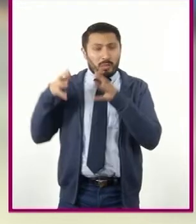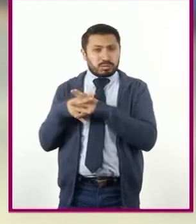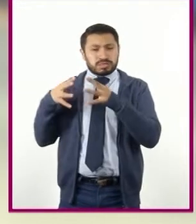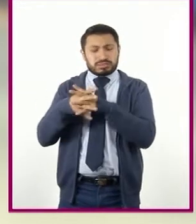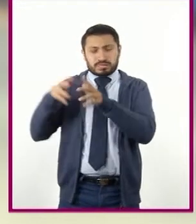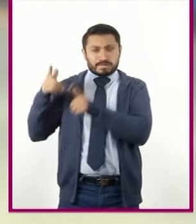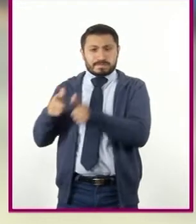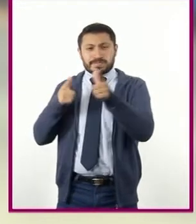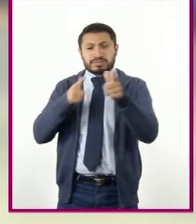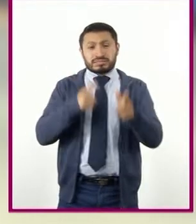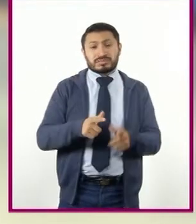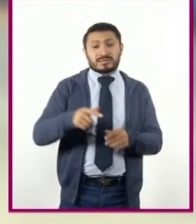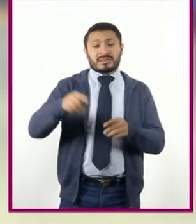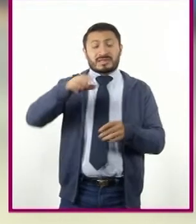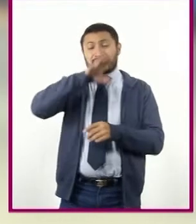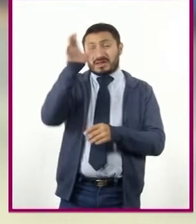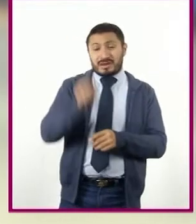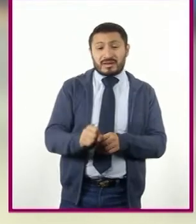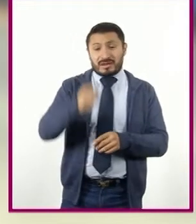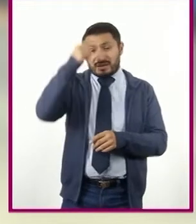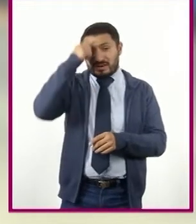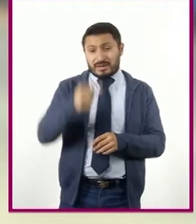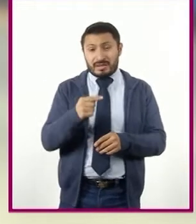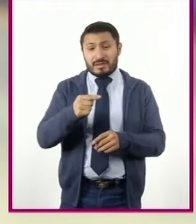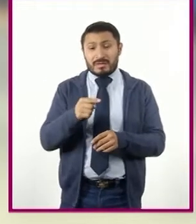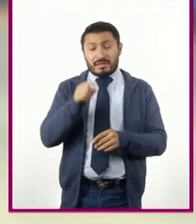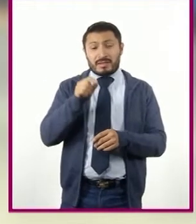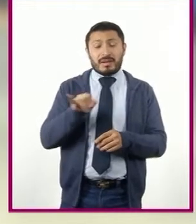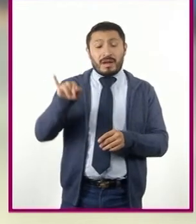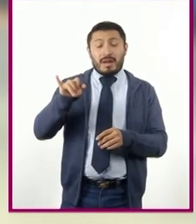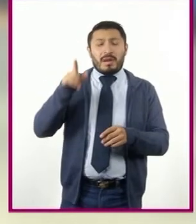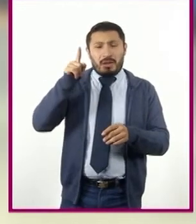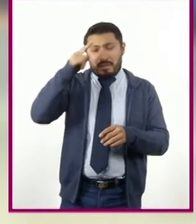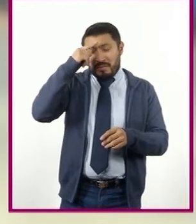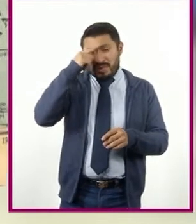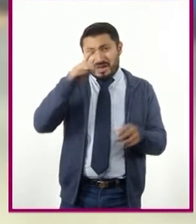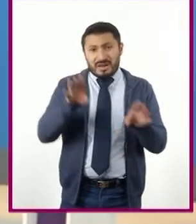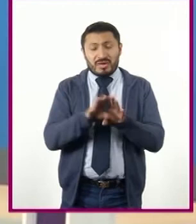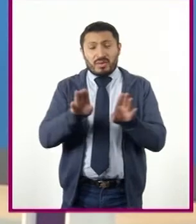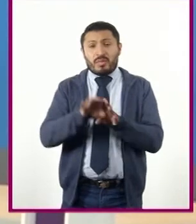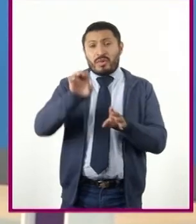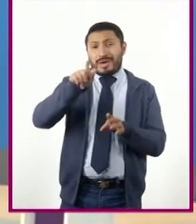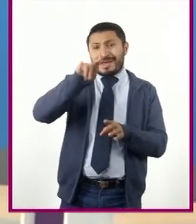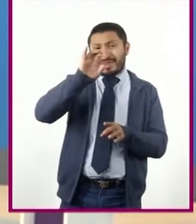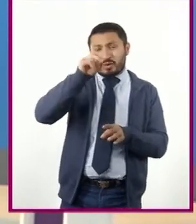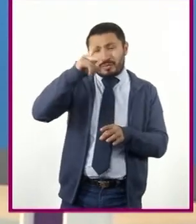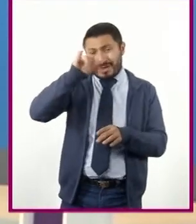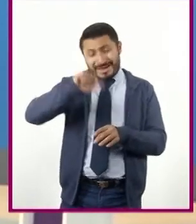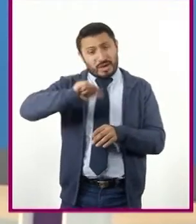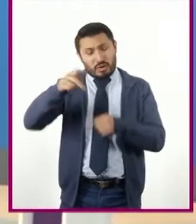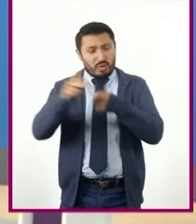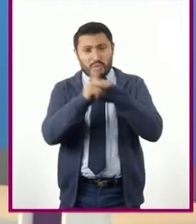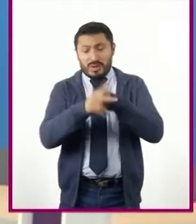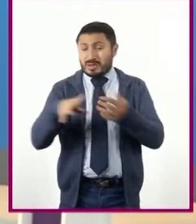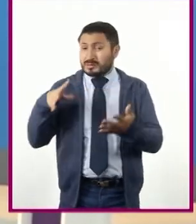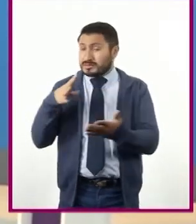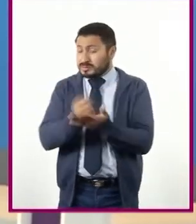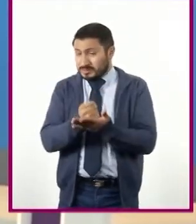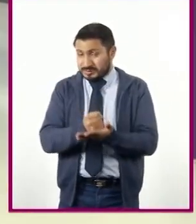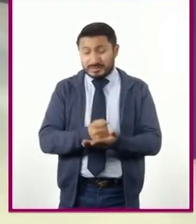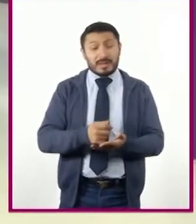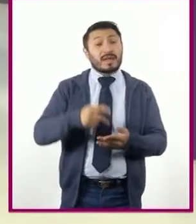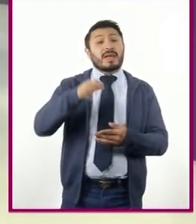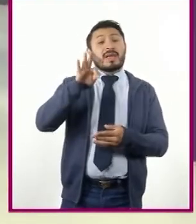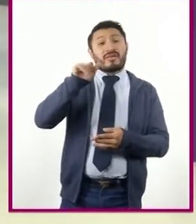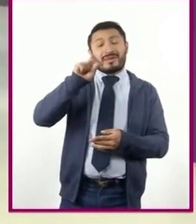de África para apoderarse del independiente reino de Abisinia o Etiopía. El fascismo no solo se desarrolló en